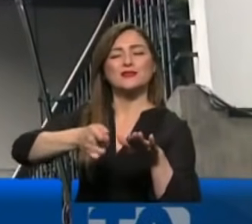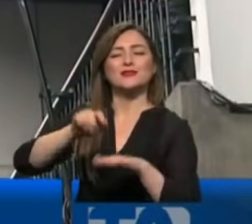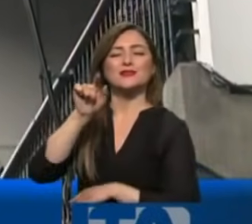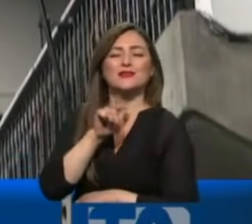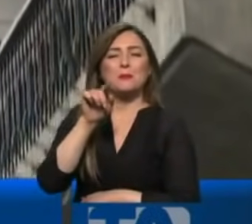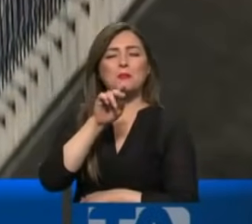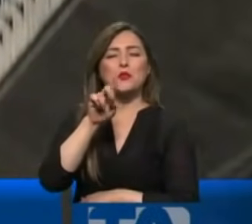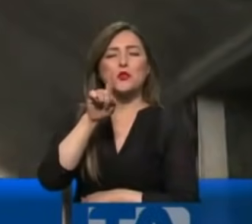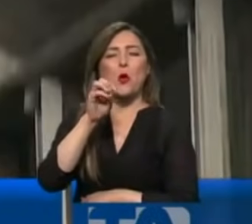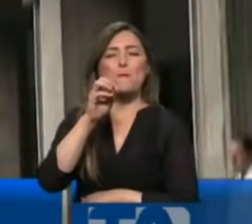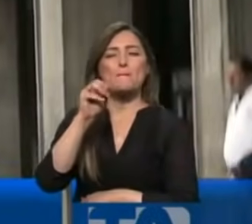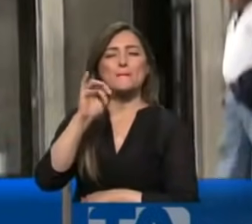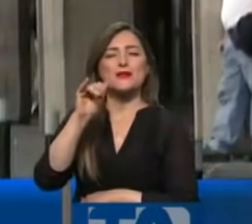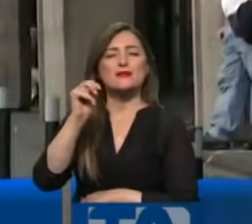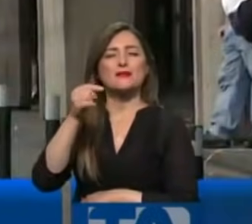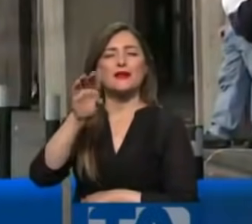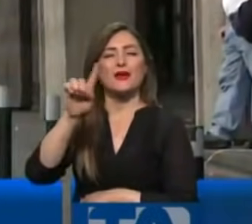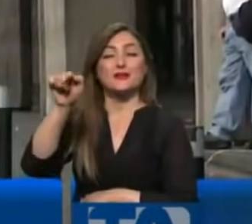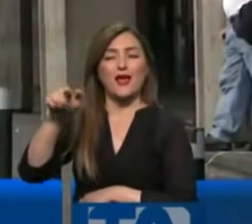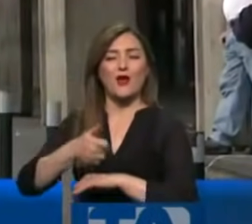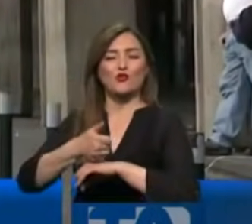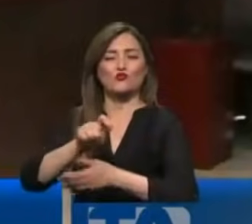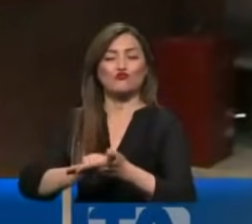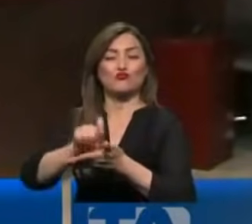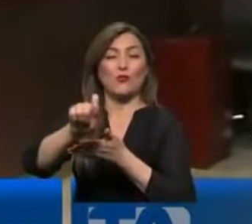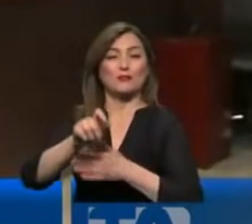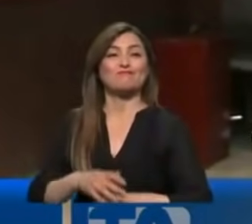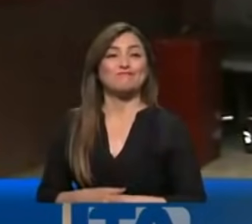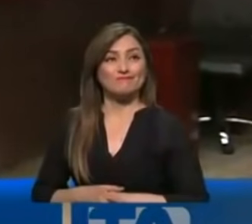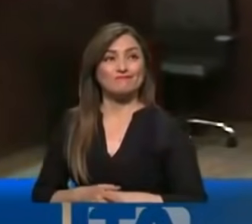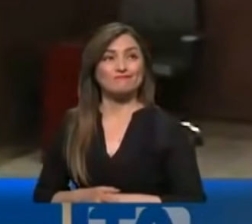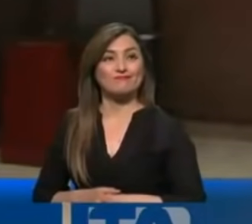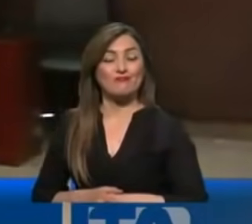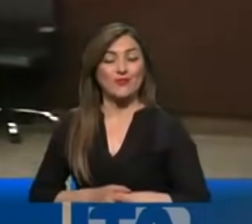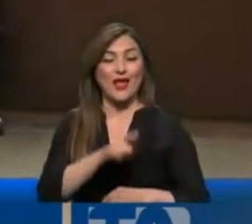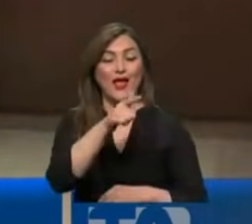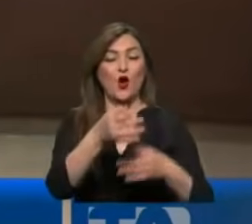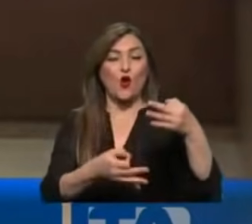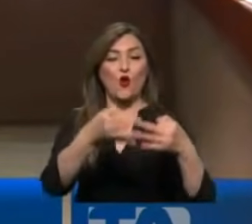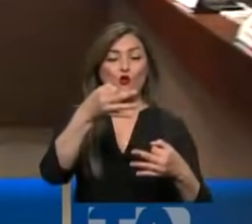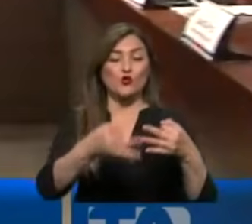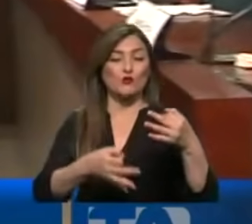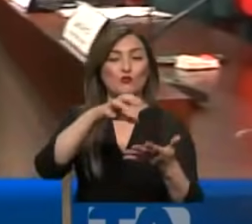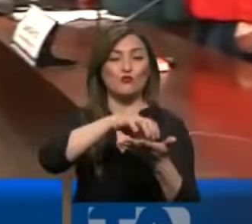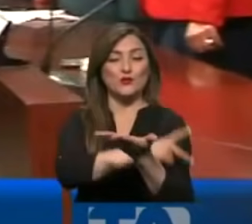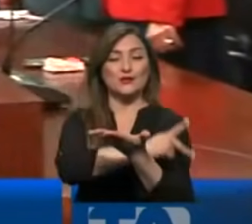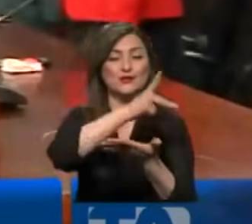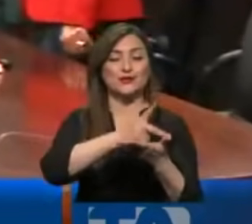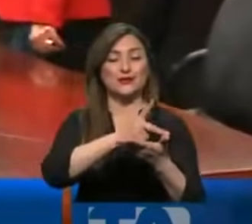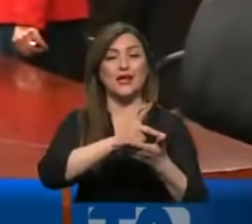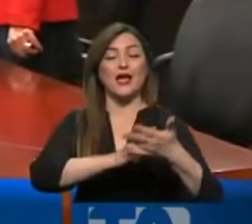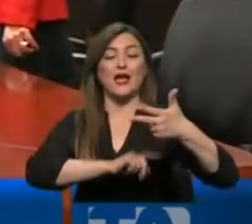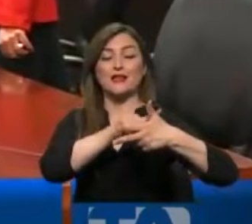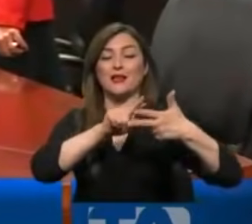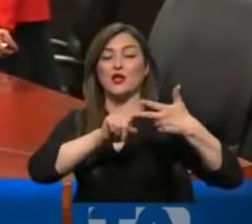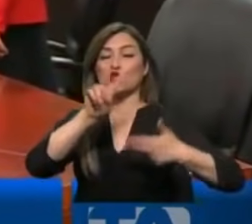protección direccionada e ilegal, según dijo, y a dos de los tres jueces del Tribunal de la Corte de Justicia de Pichincha por